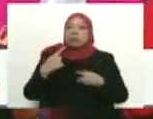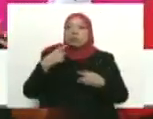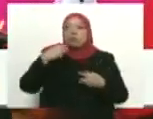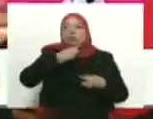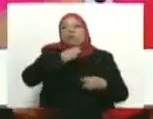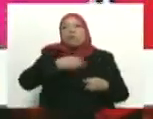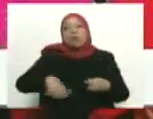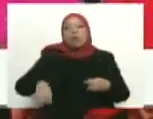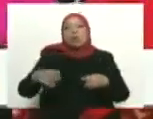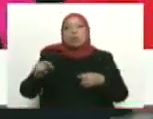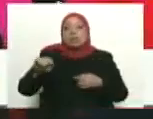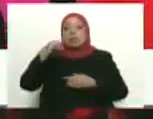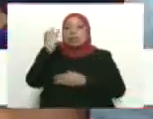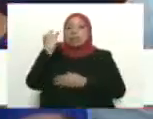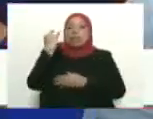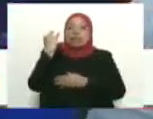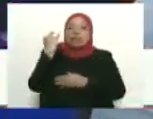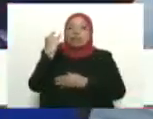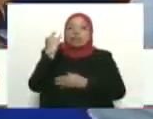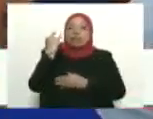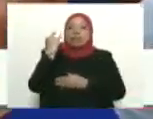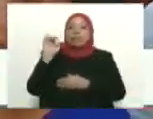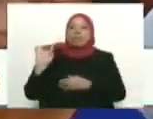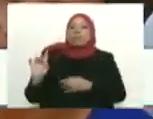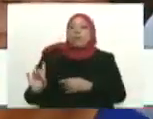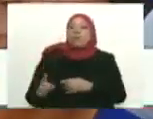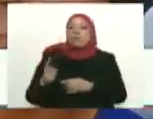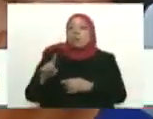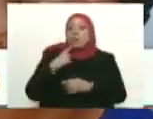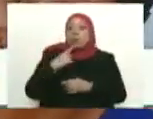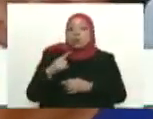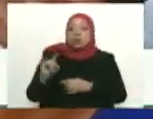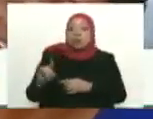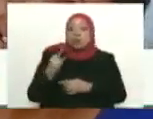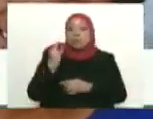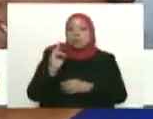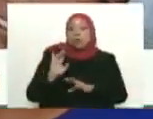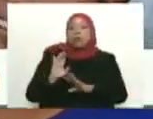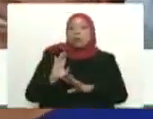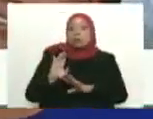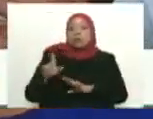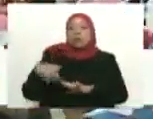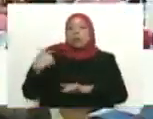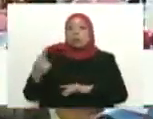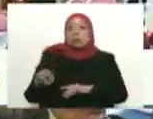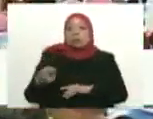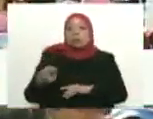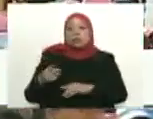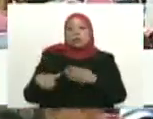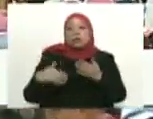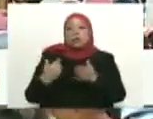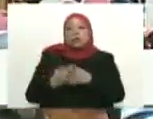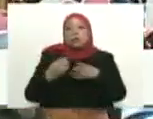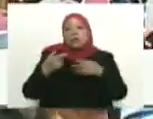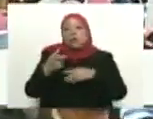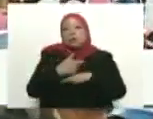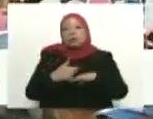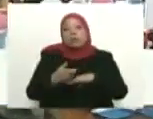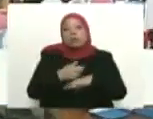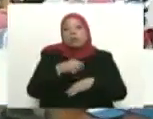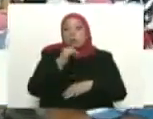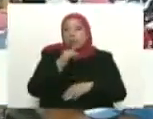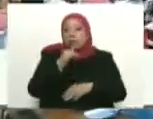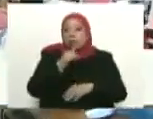es que le hicieron trampa. Eso es lo primero. Y después dirán, vamos a tumbar este gobierno